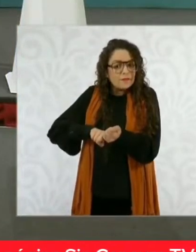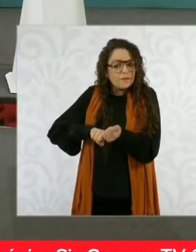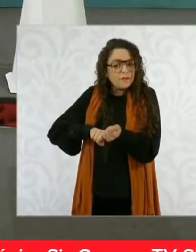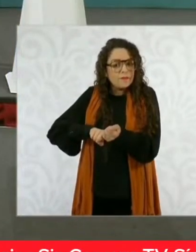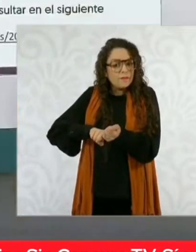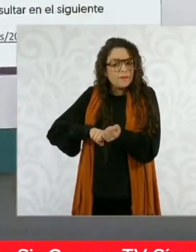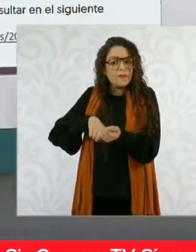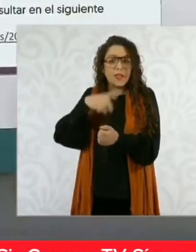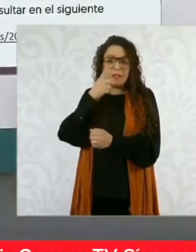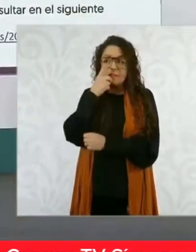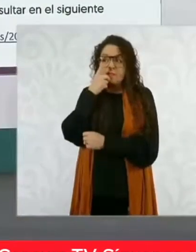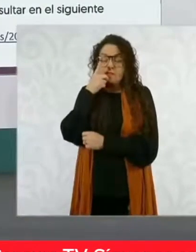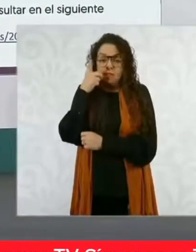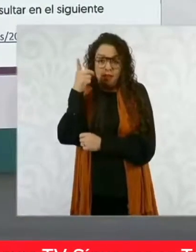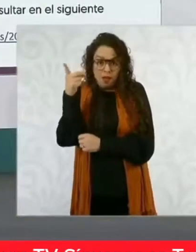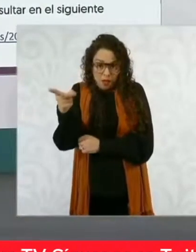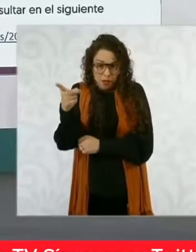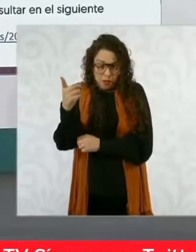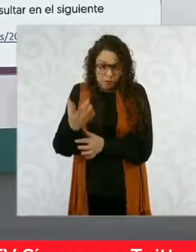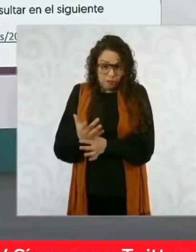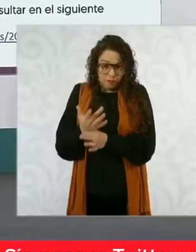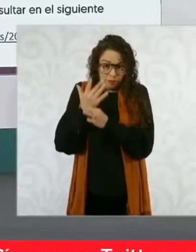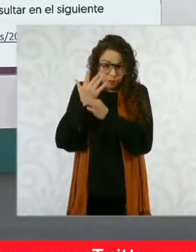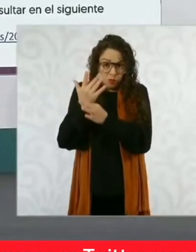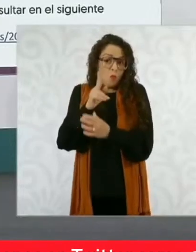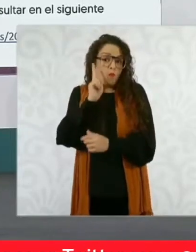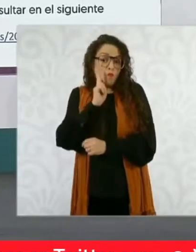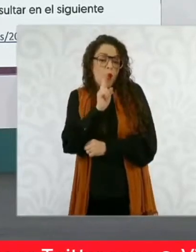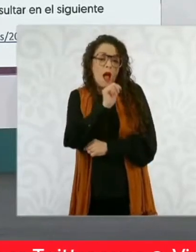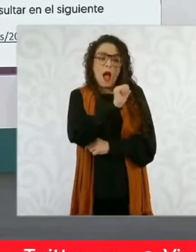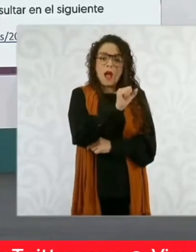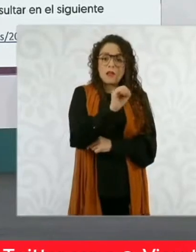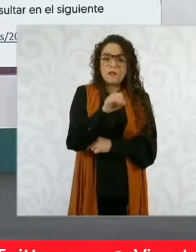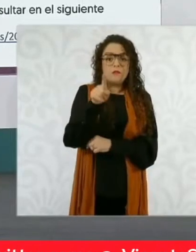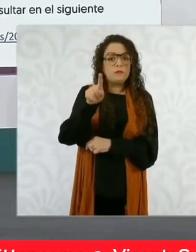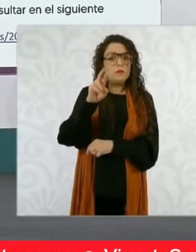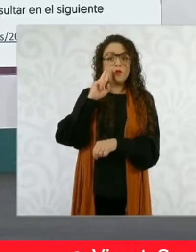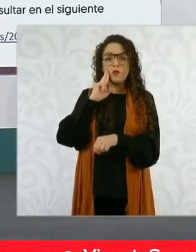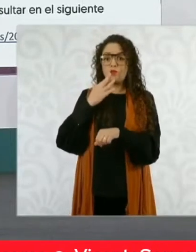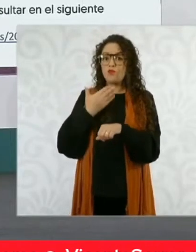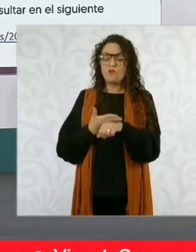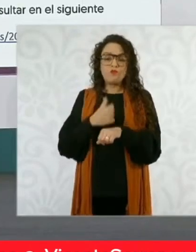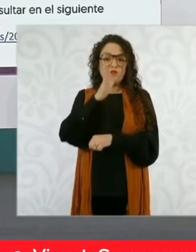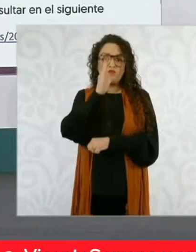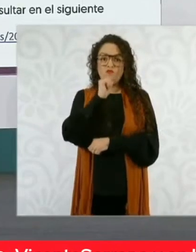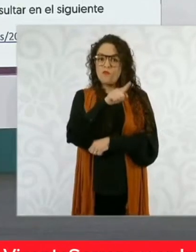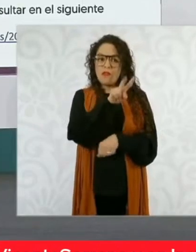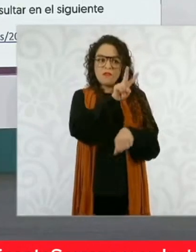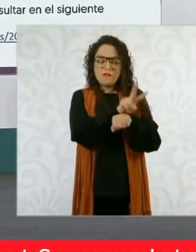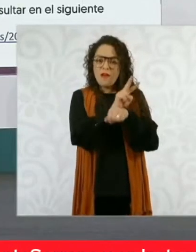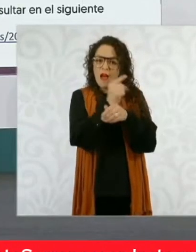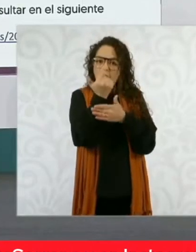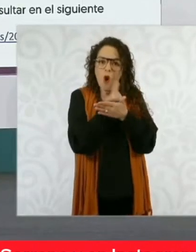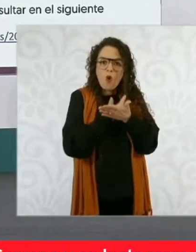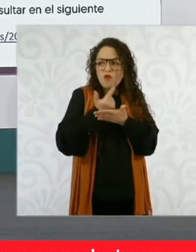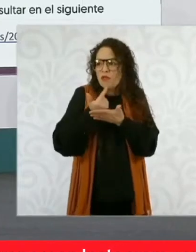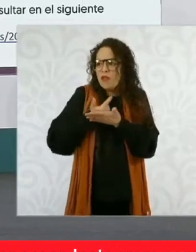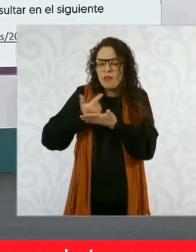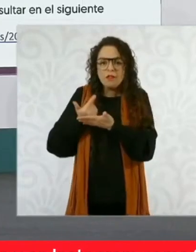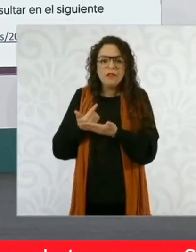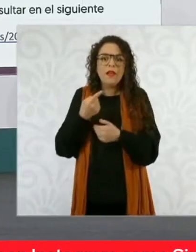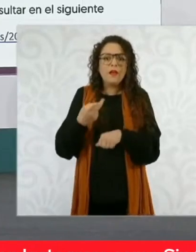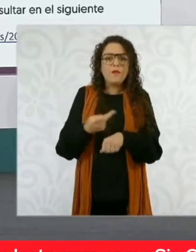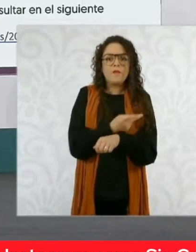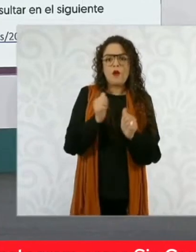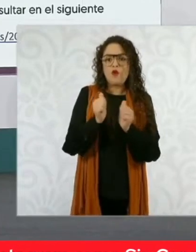principal de que la Auditoría Superior de la Federación no tiene competencia para auditar los recursos, ellos